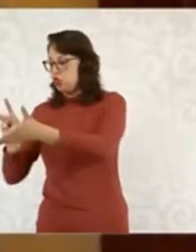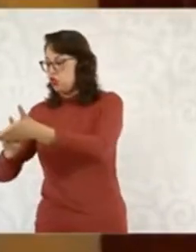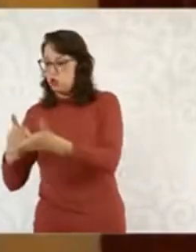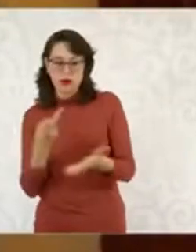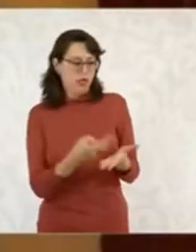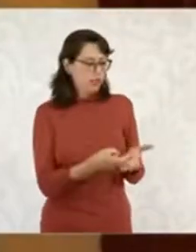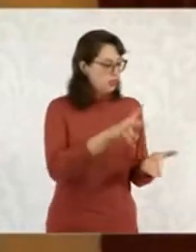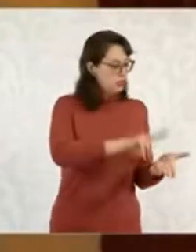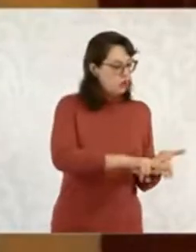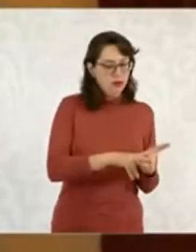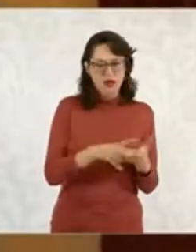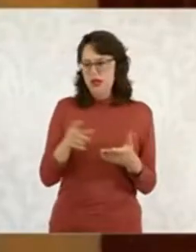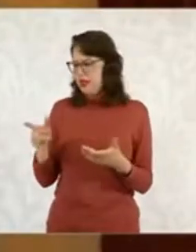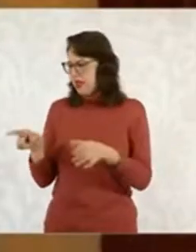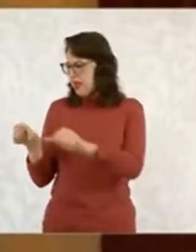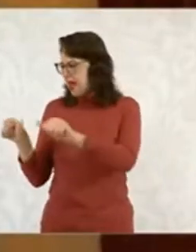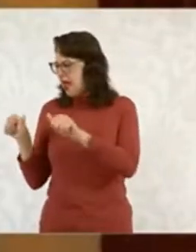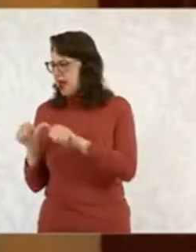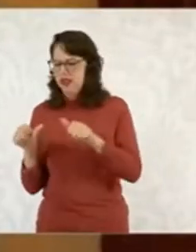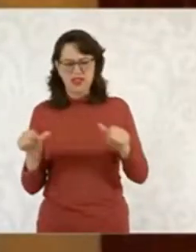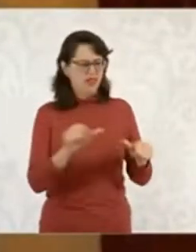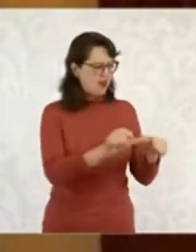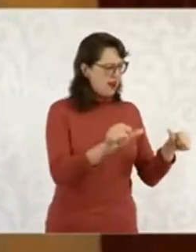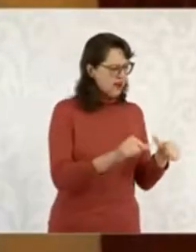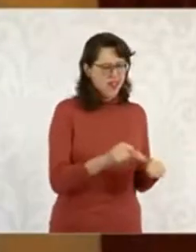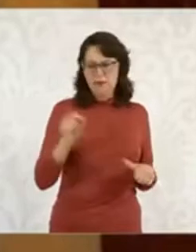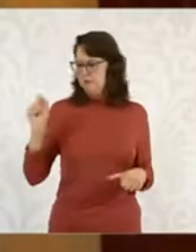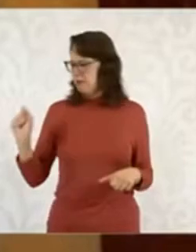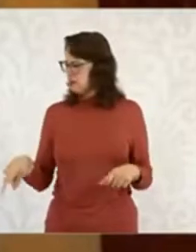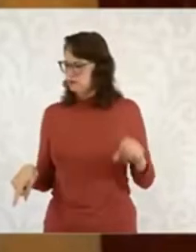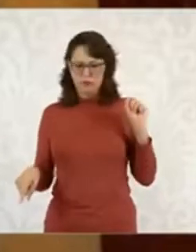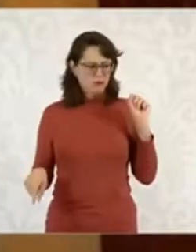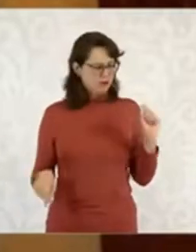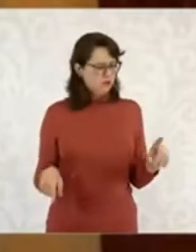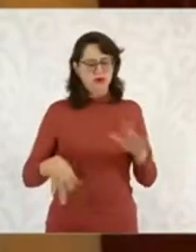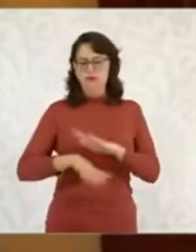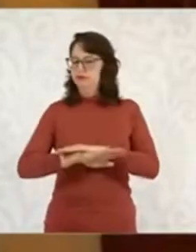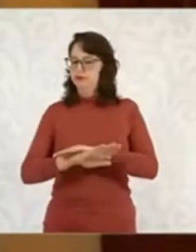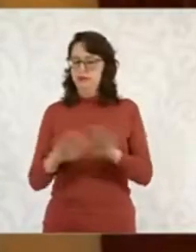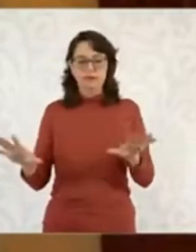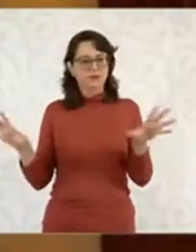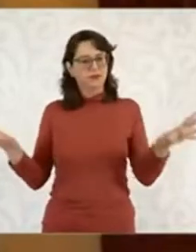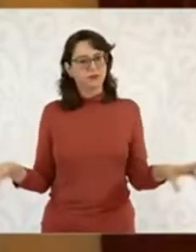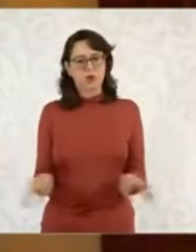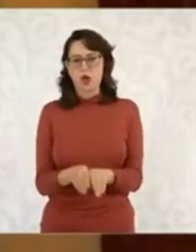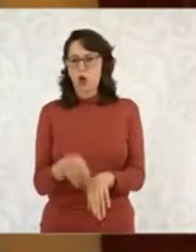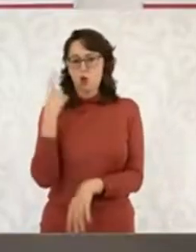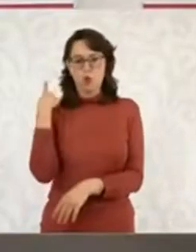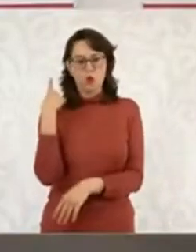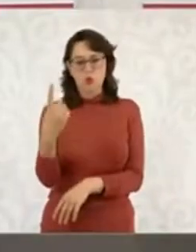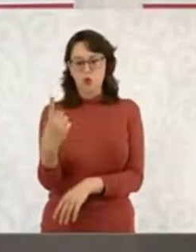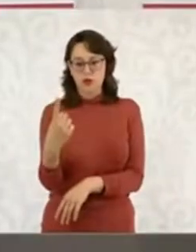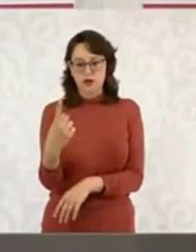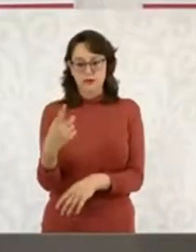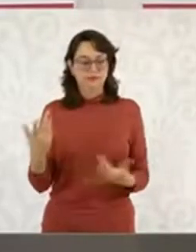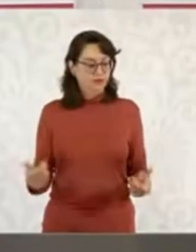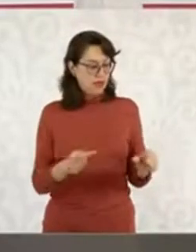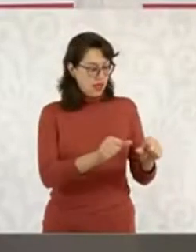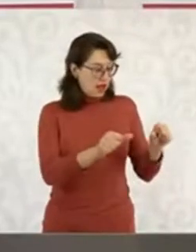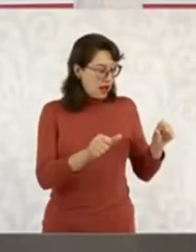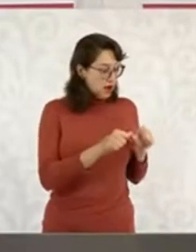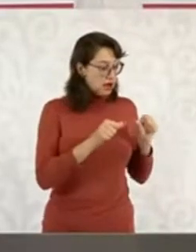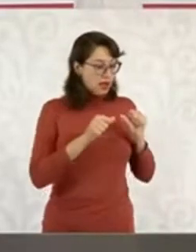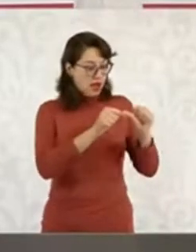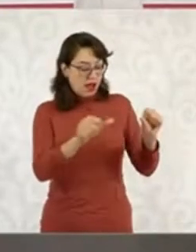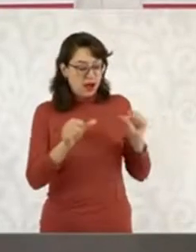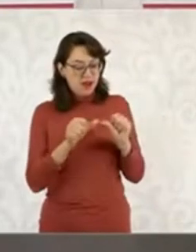duplicaban hasta las áreas entre la Secretaría y la agencia, y lo que hicimos fue armonizar y juntar áreas que existían pero